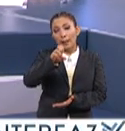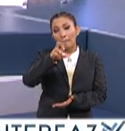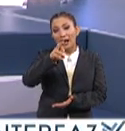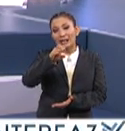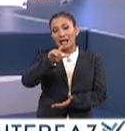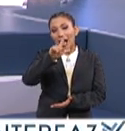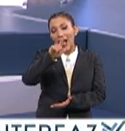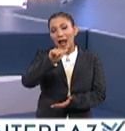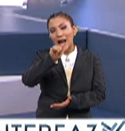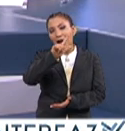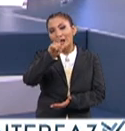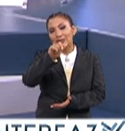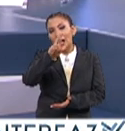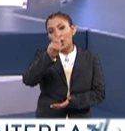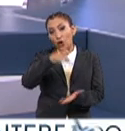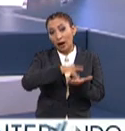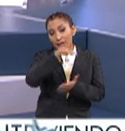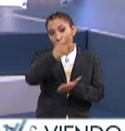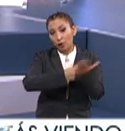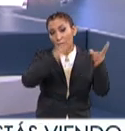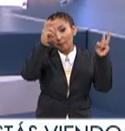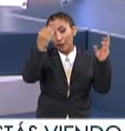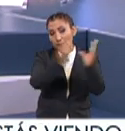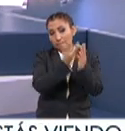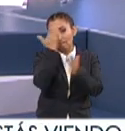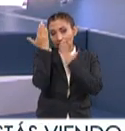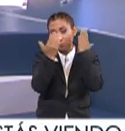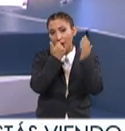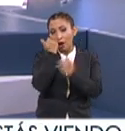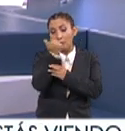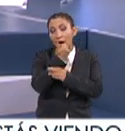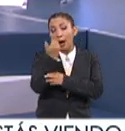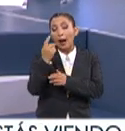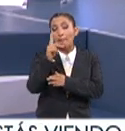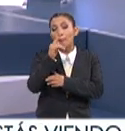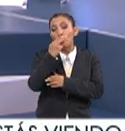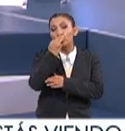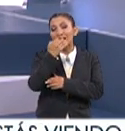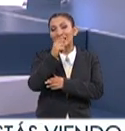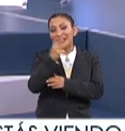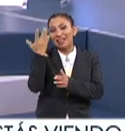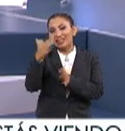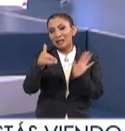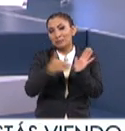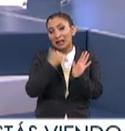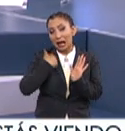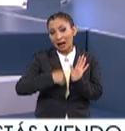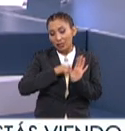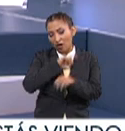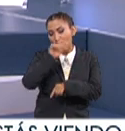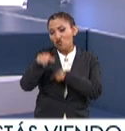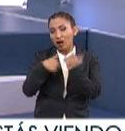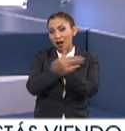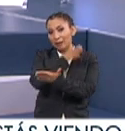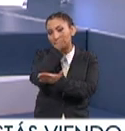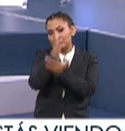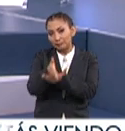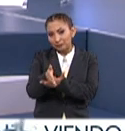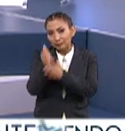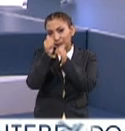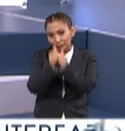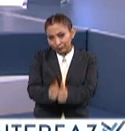Espinosa Lázaro, quien gracias al programa de capacitación de estudiantes Proyecta 10,000 Canadá, pudo precisamente